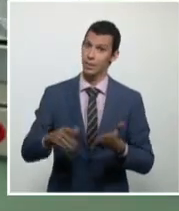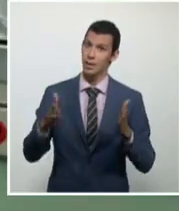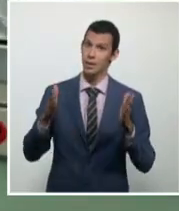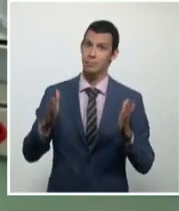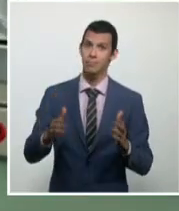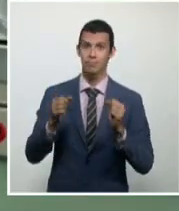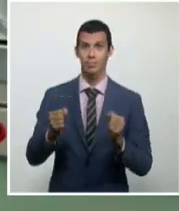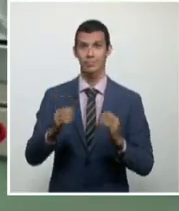casa